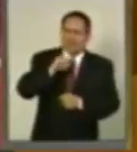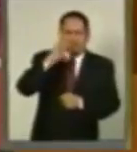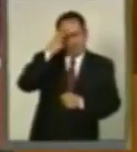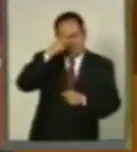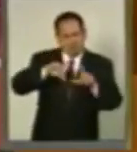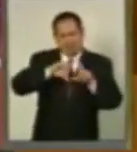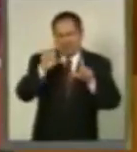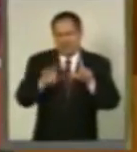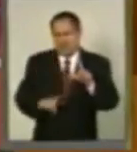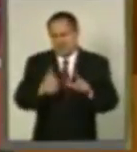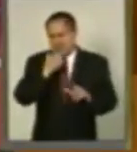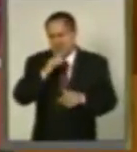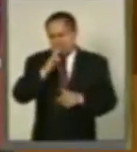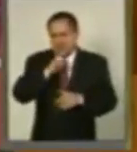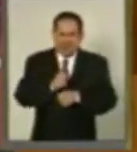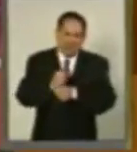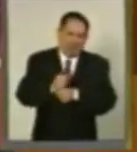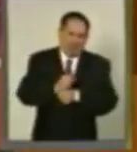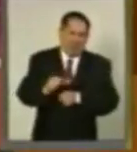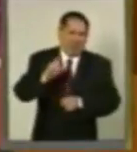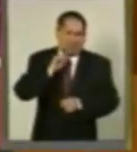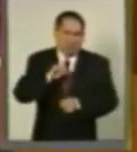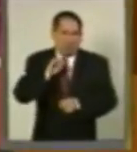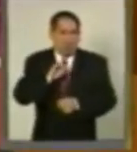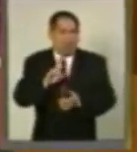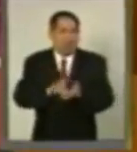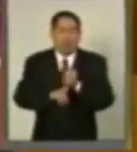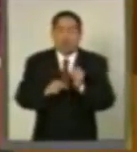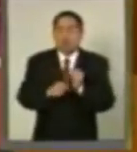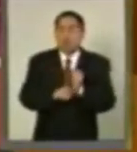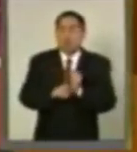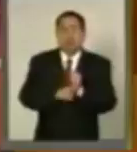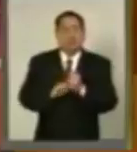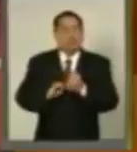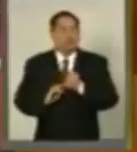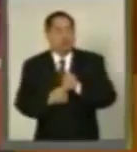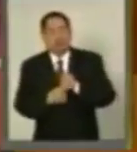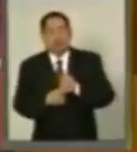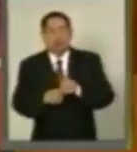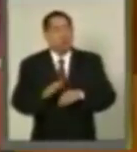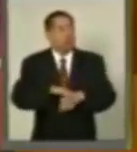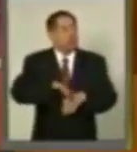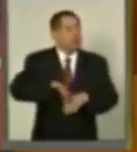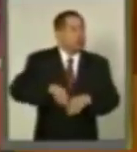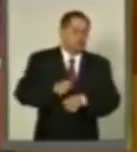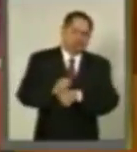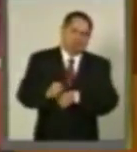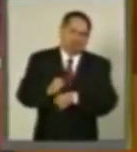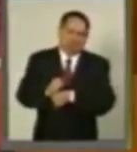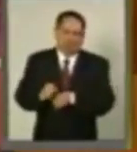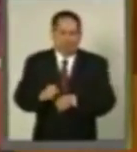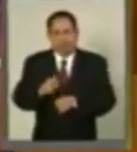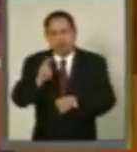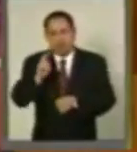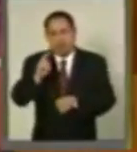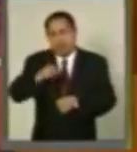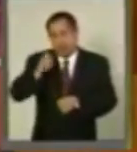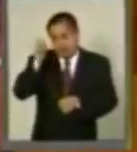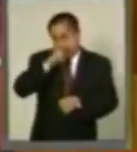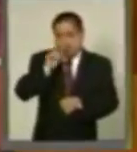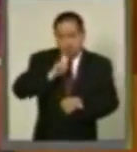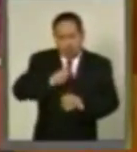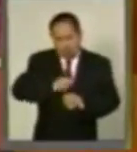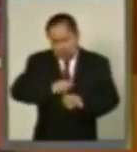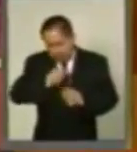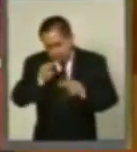de nuestra sociedad, oculto, porque además implica hablar de nosotros mismos y tal vez por